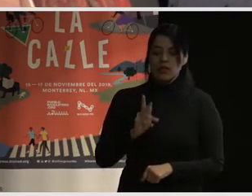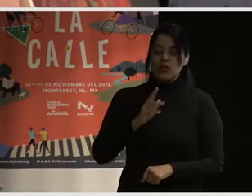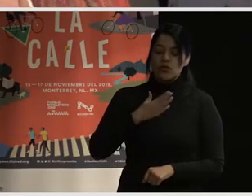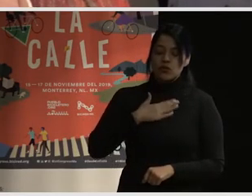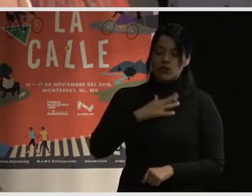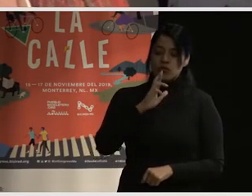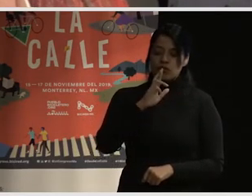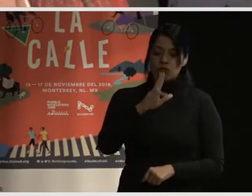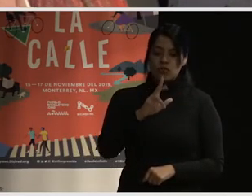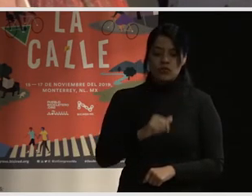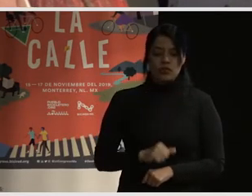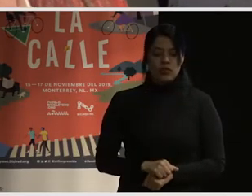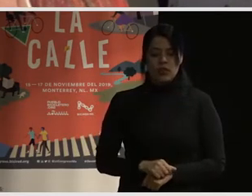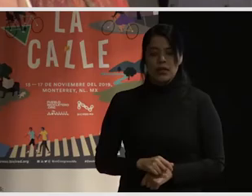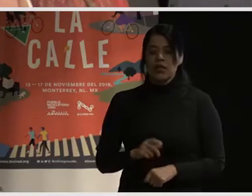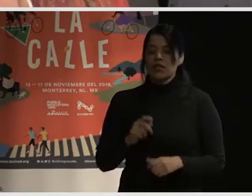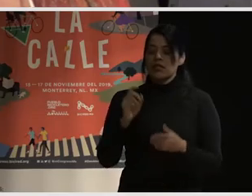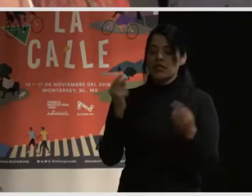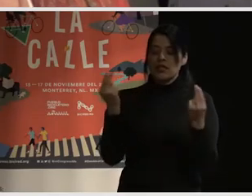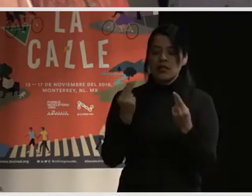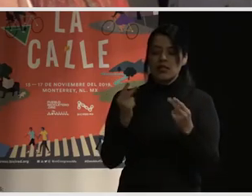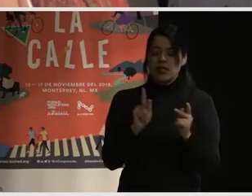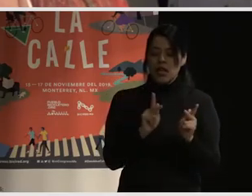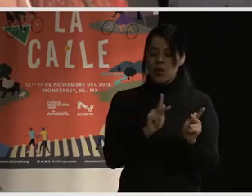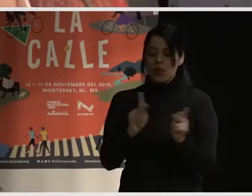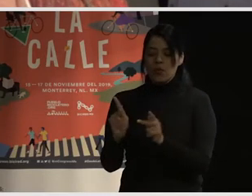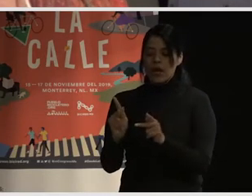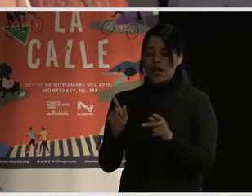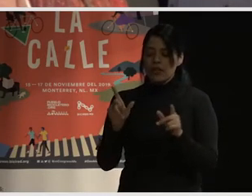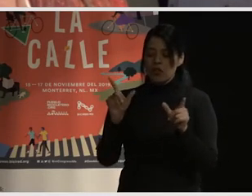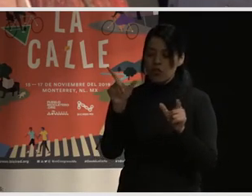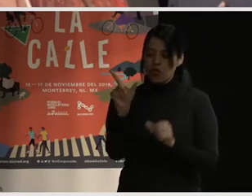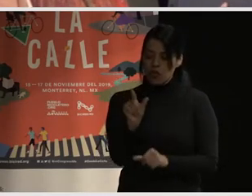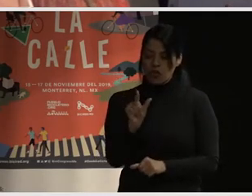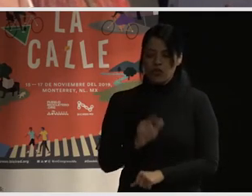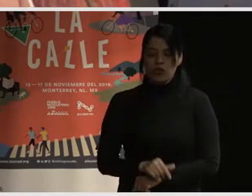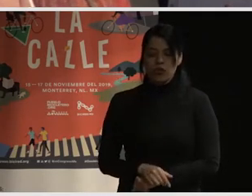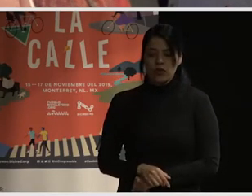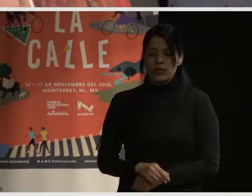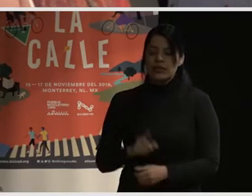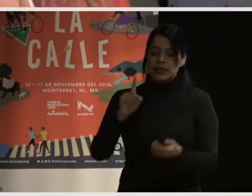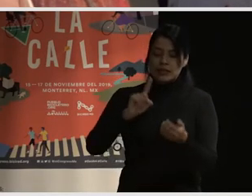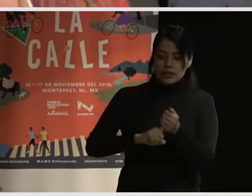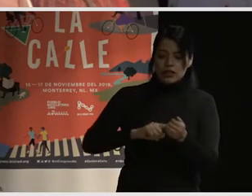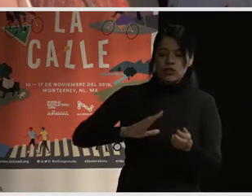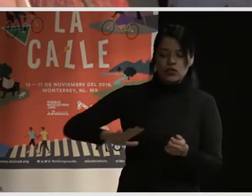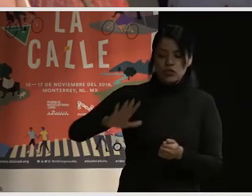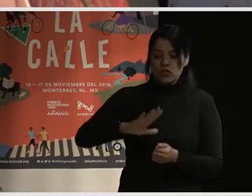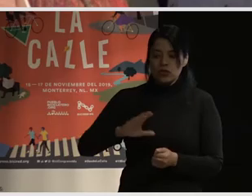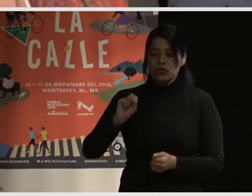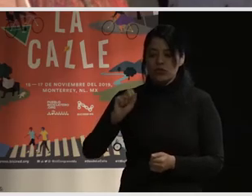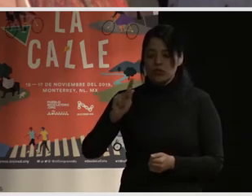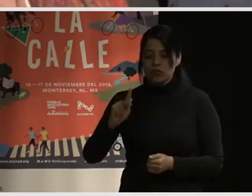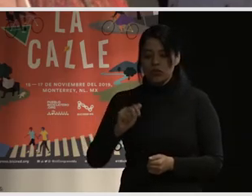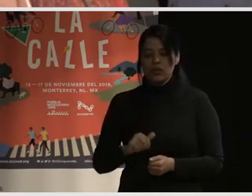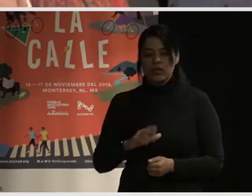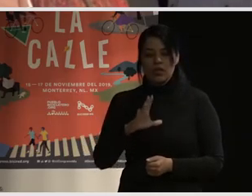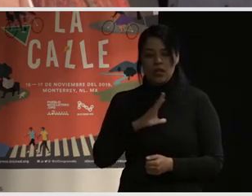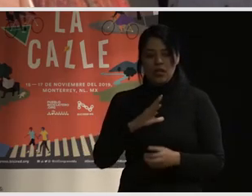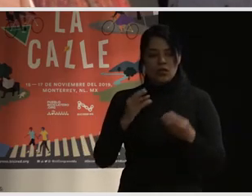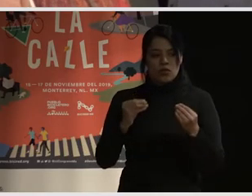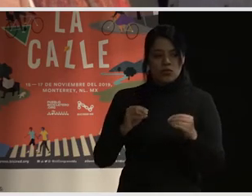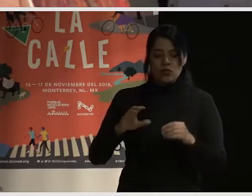hacer planeación parcial planes parciales dentro de un municipio se emperró garcía y muchas ciudades con muchas características